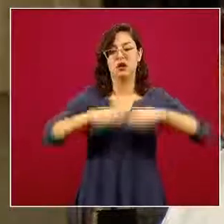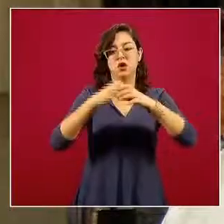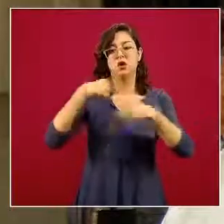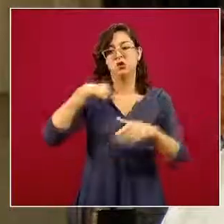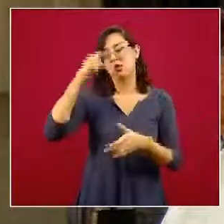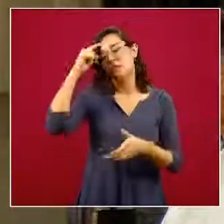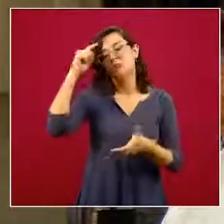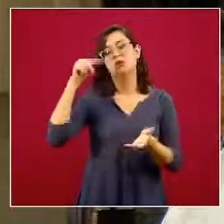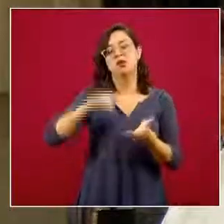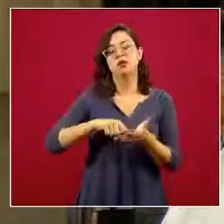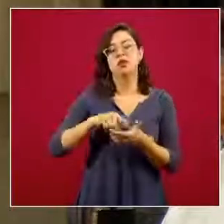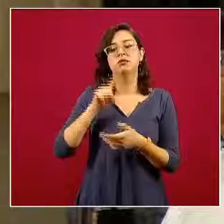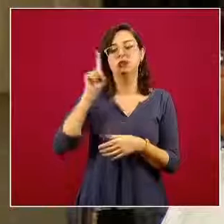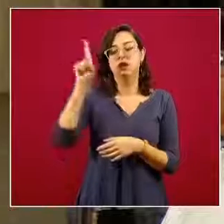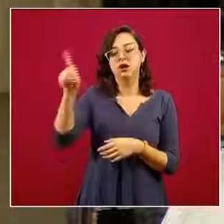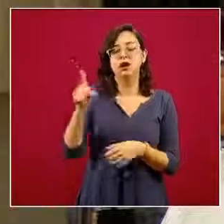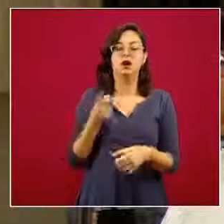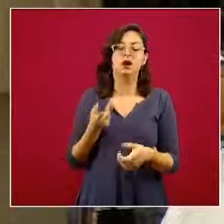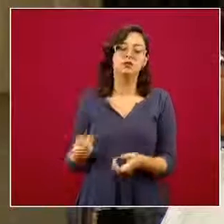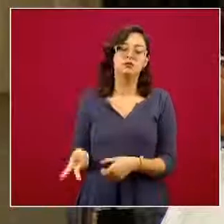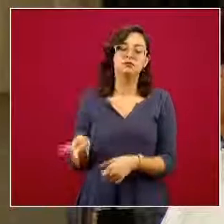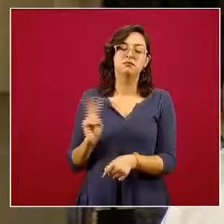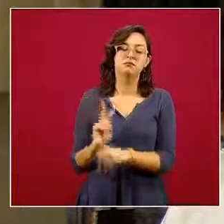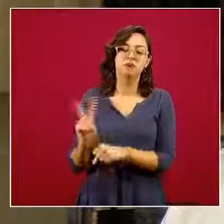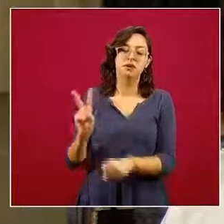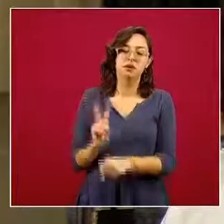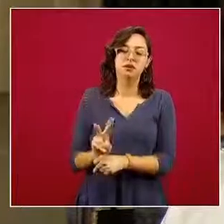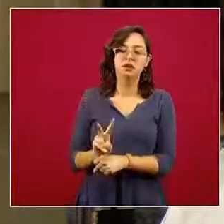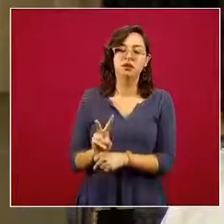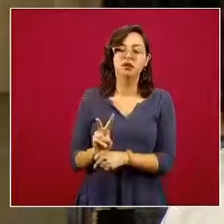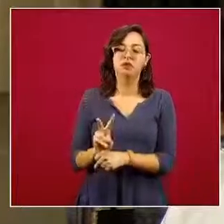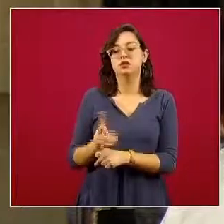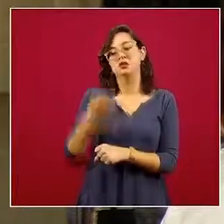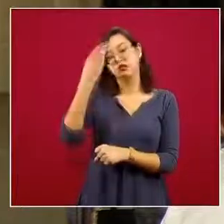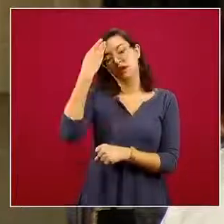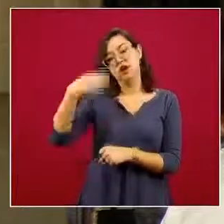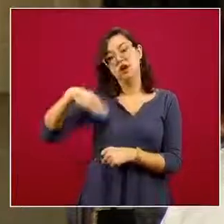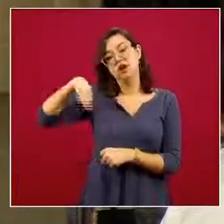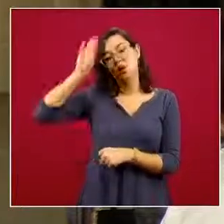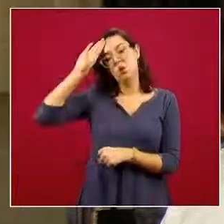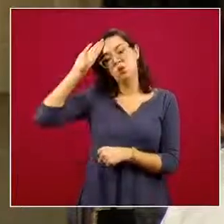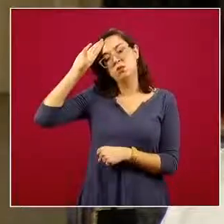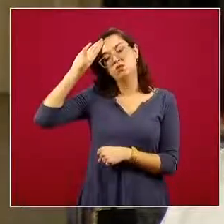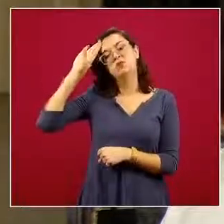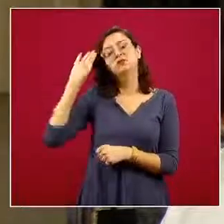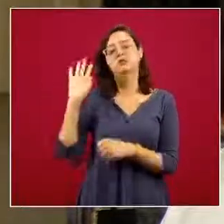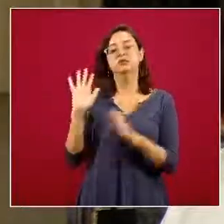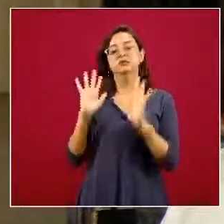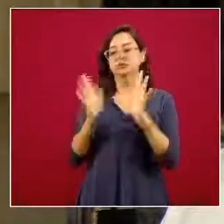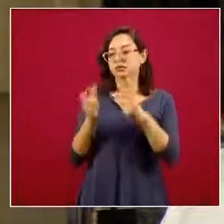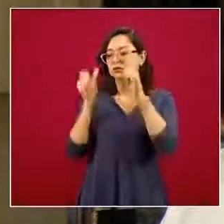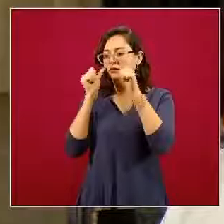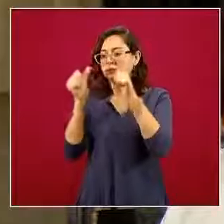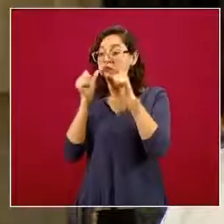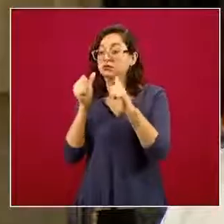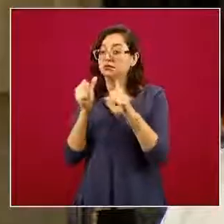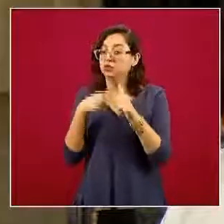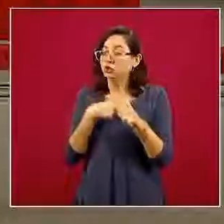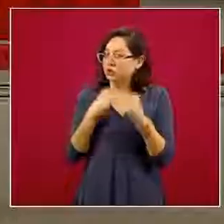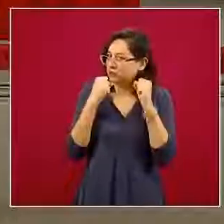en algunos lugares del Caribe, como Venezuela y Cuba. No tengo en realidad certeza de estos 2